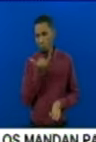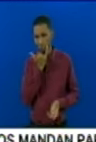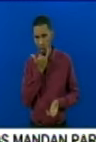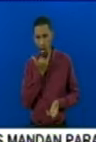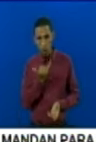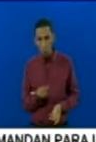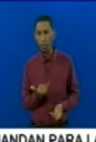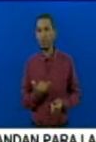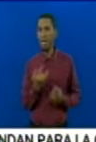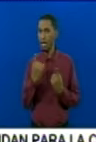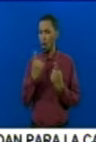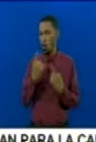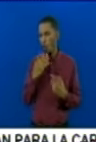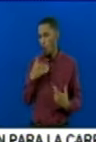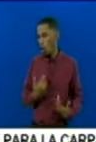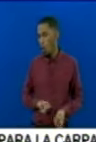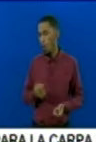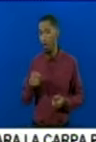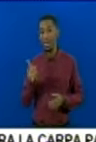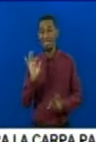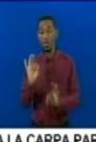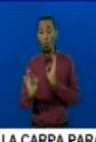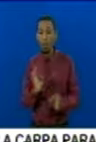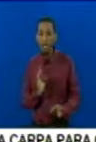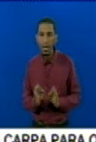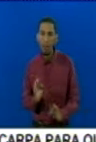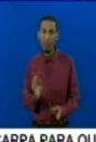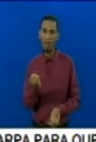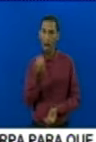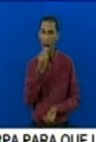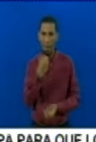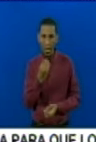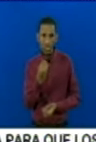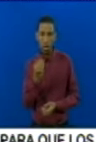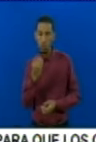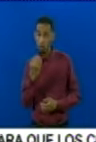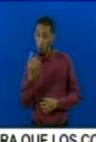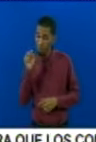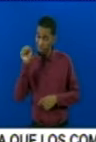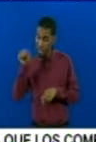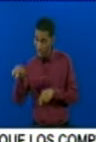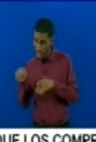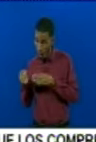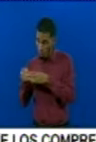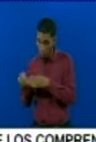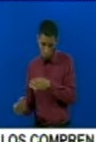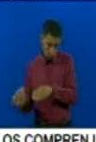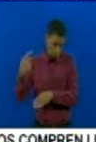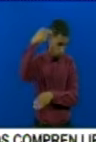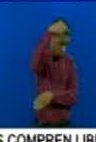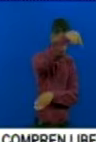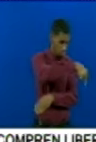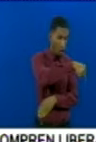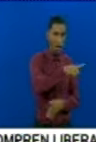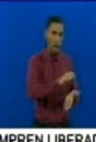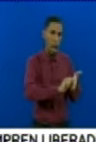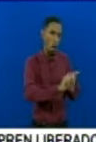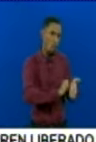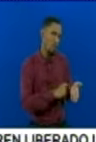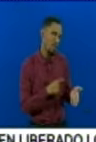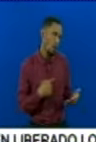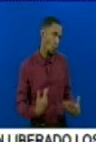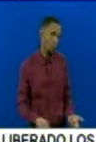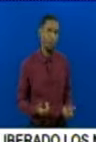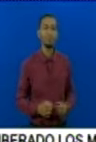debidamente, el intercambio incluso con los trabajadores de la bodega, para que llegue a la población sin ningún obstáculo? Bueno, hay un